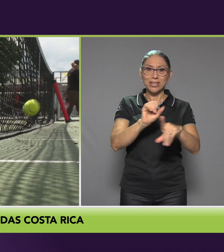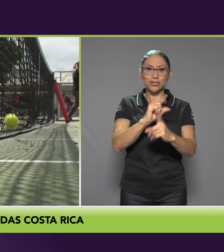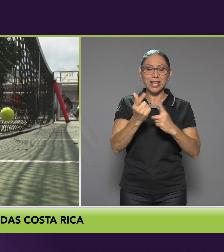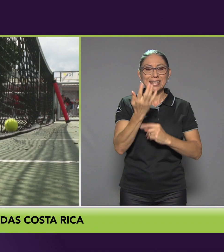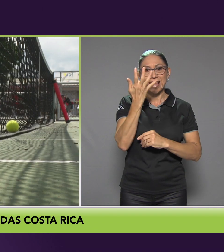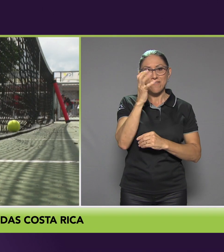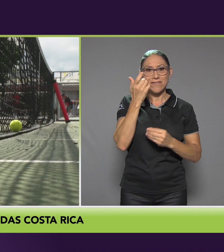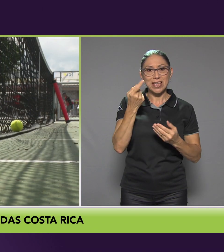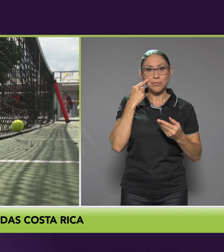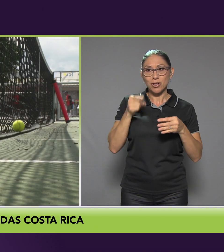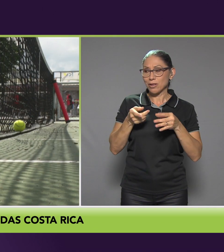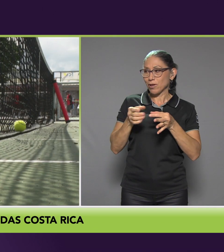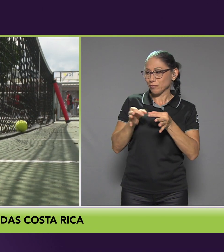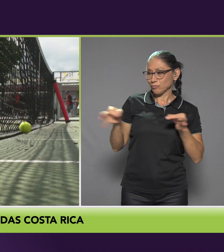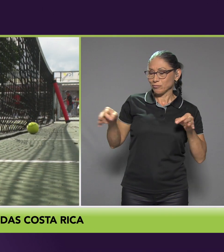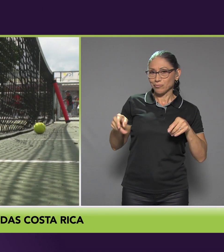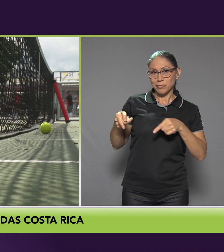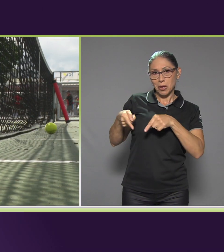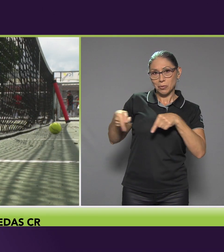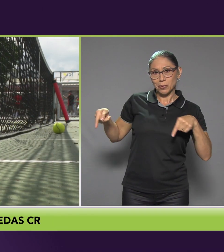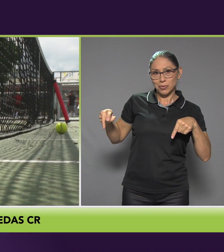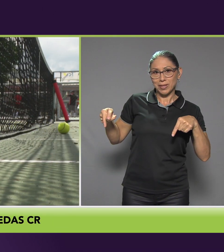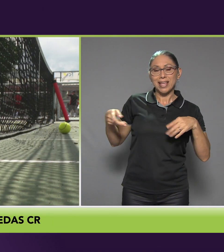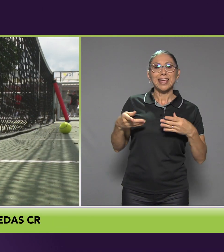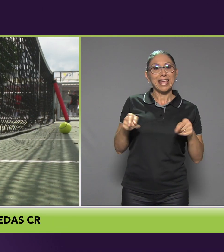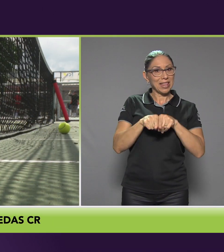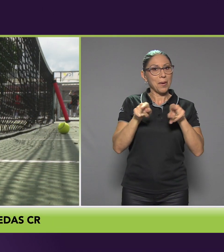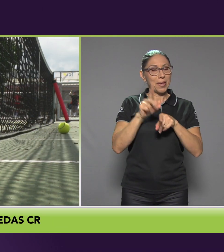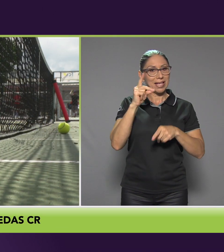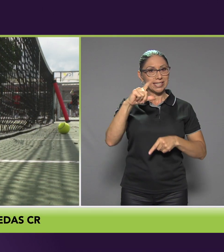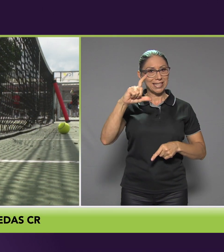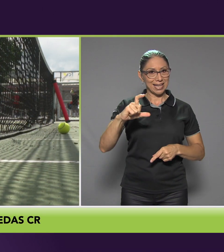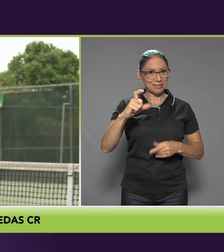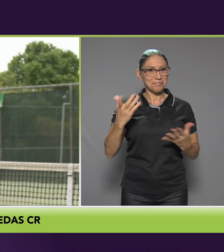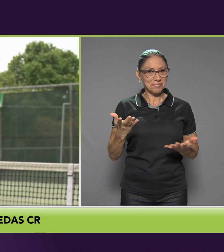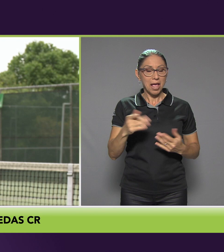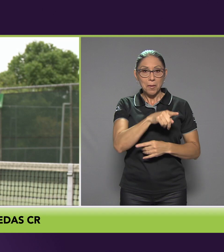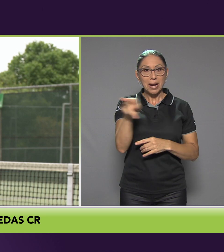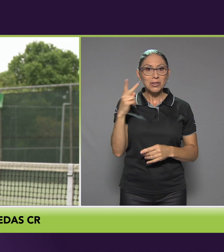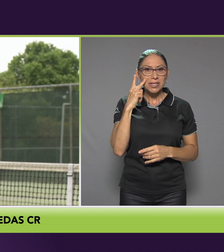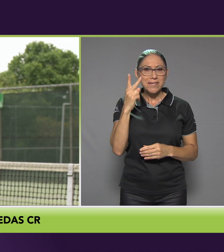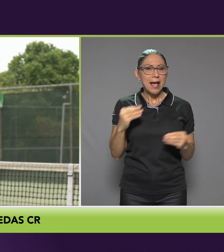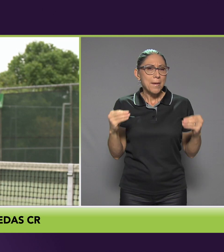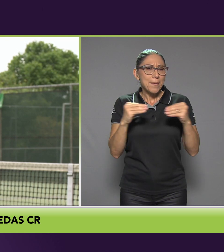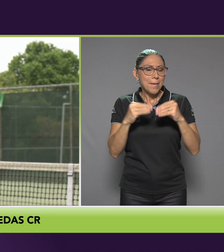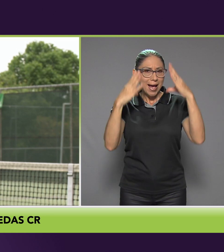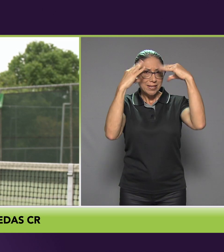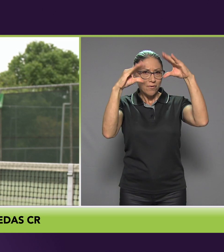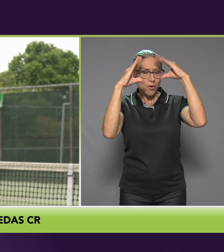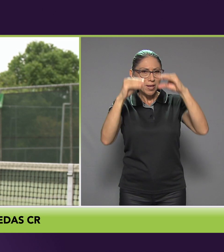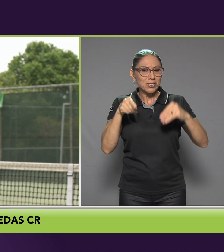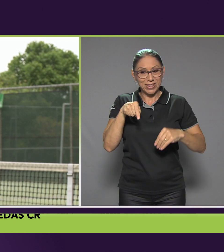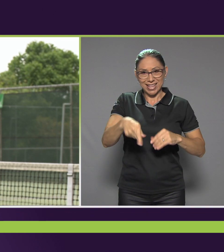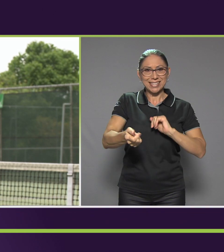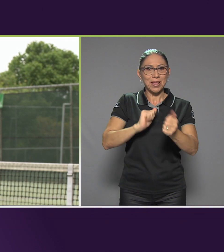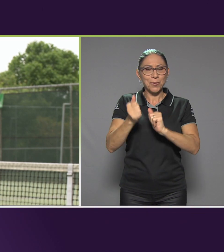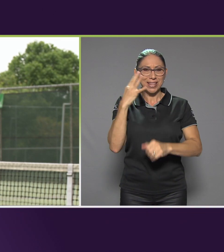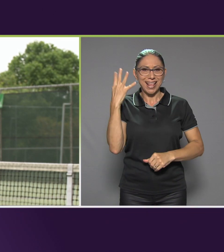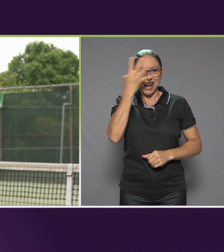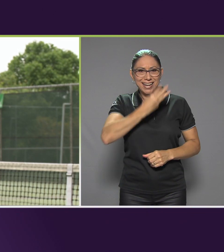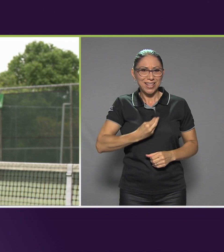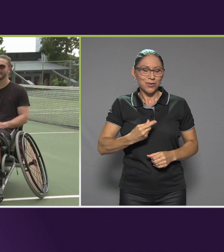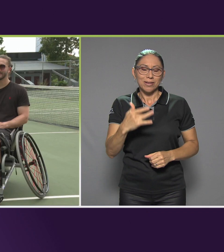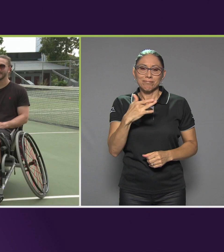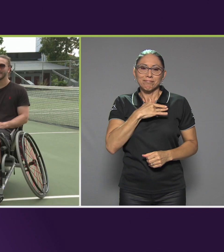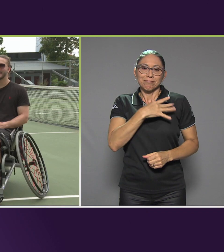Facebook sería Tenis sobre Ruedas Costa Rica y en Instagram Tenis sobre Ruedas CR para que vean un poquito más de lo que es este deporte tan lindo y que nos